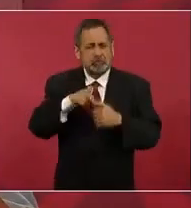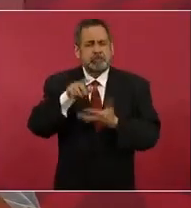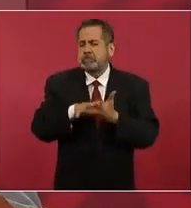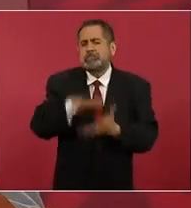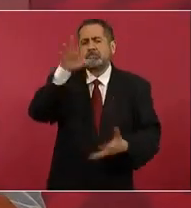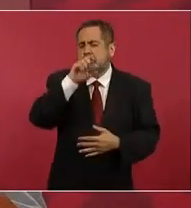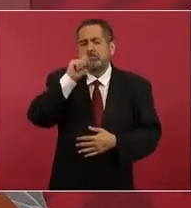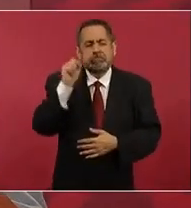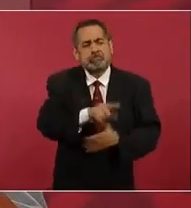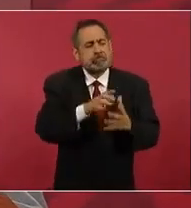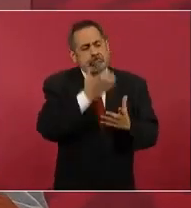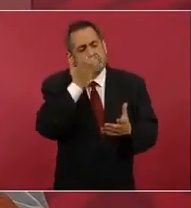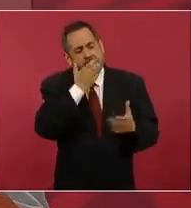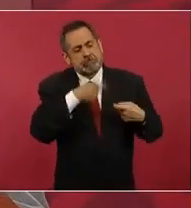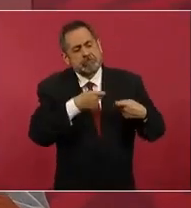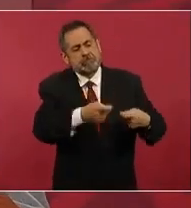conservadores,